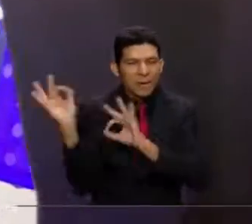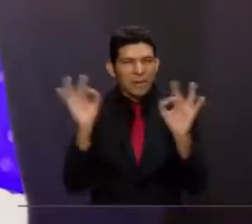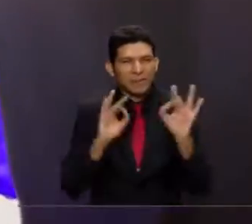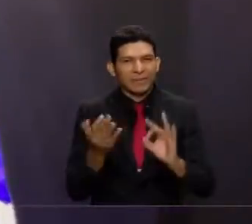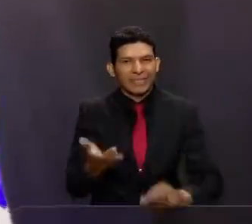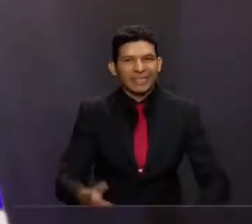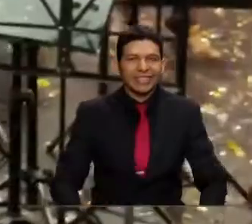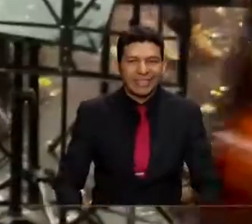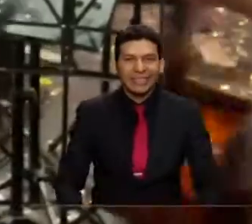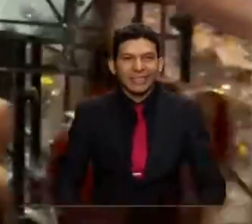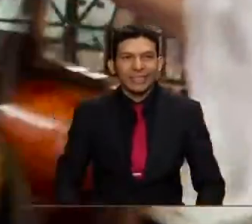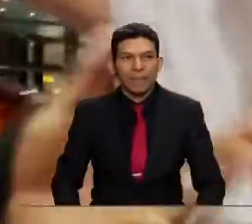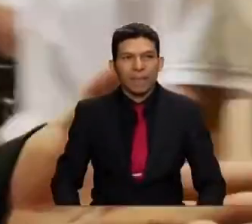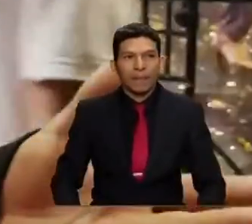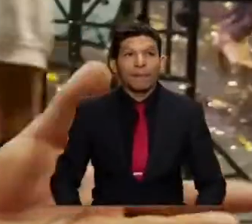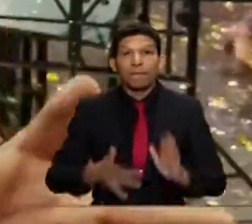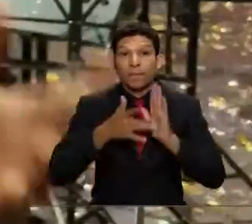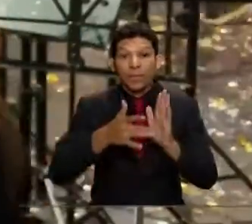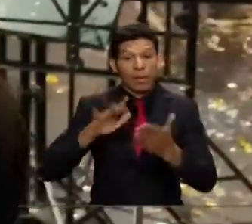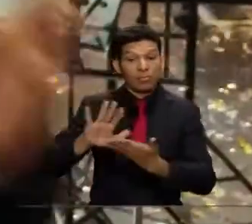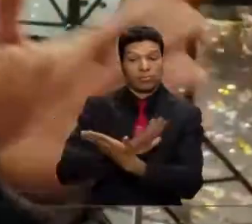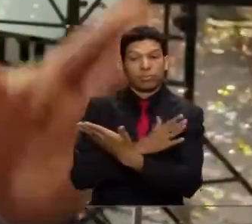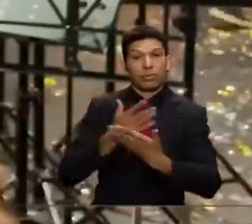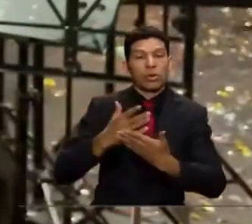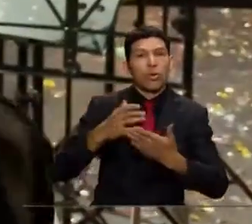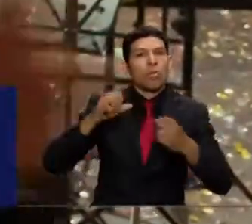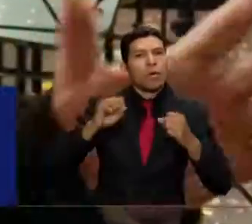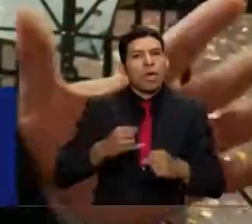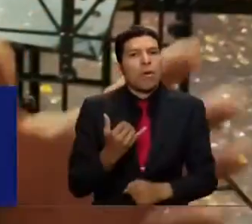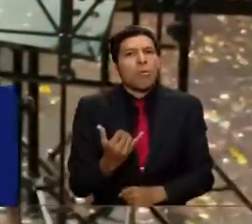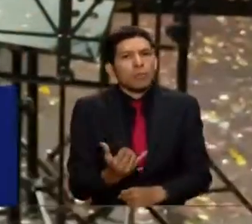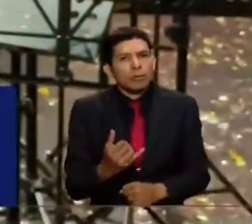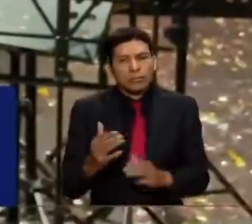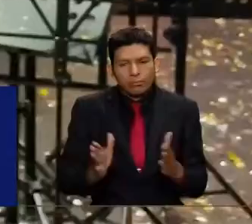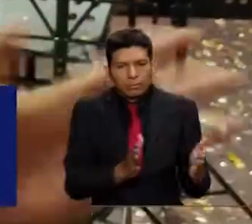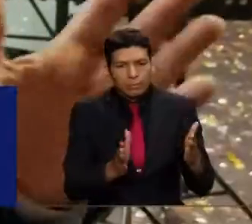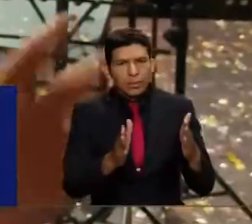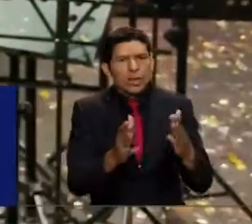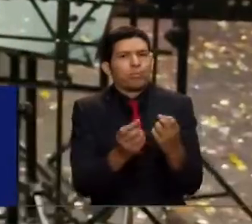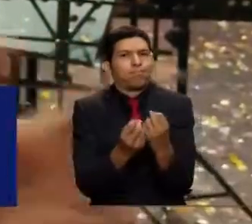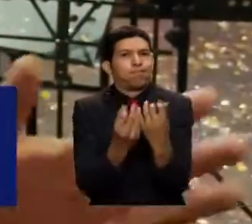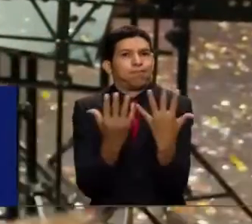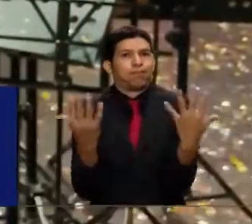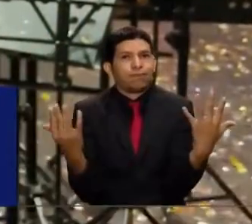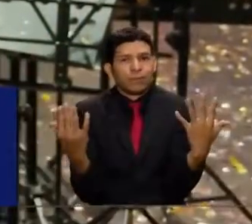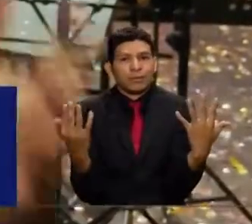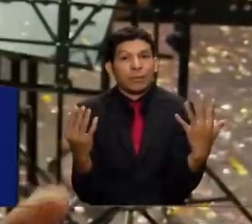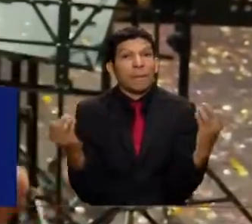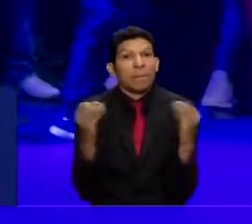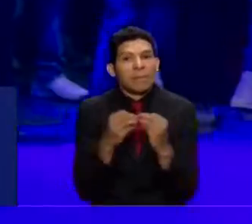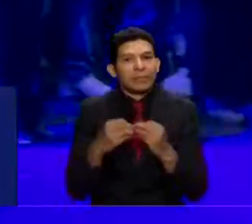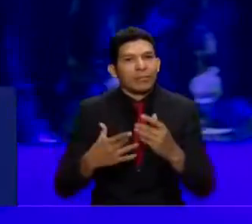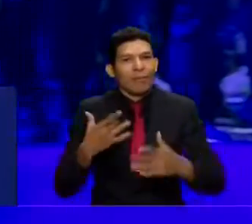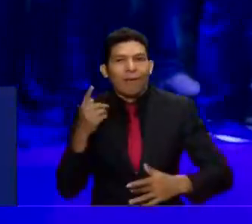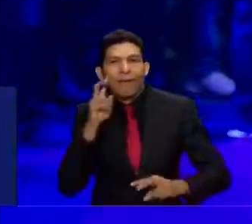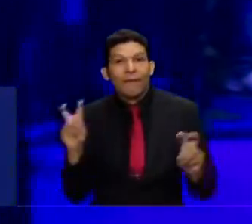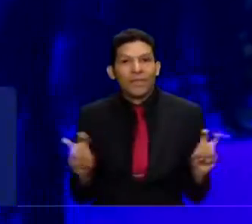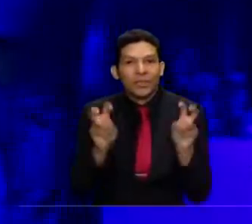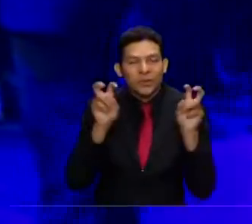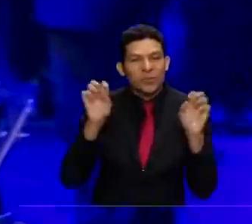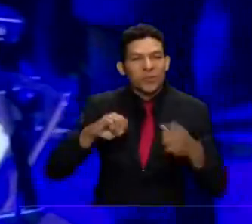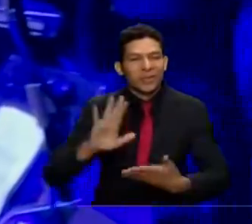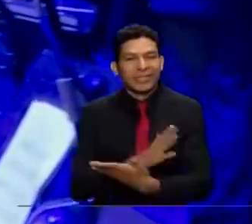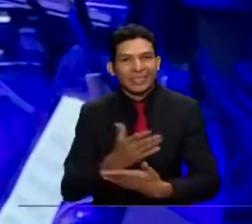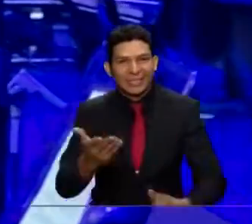evento. Demostrar a través de la música que existen muchísimos caminos y muchísimas más aventuras que cruzar con la